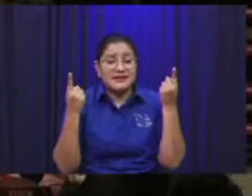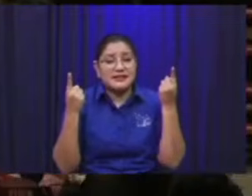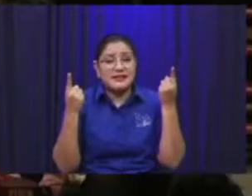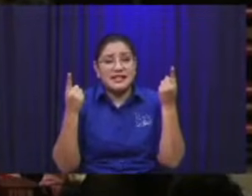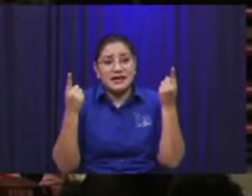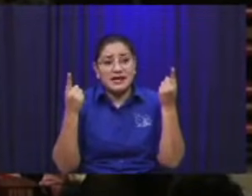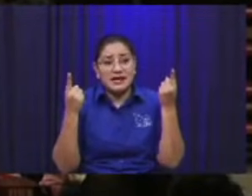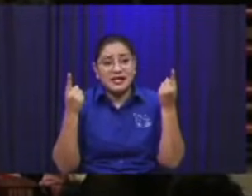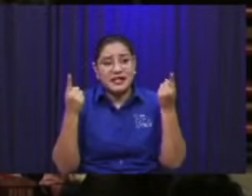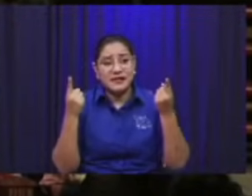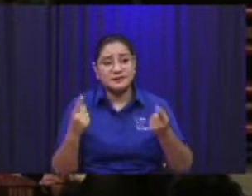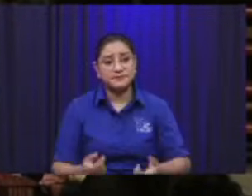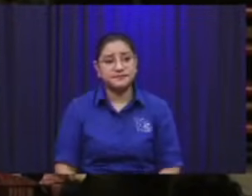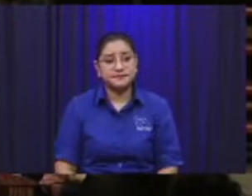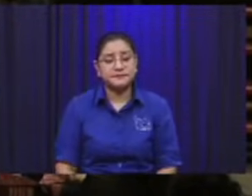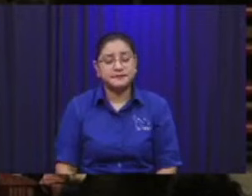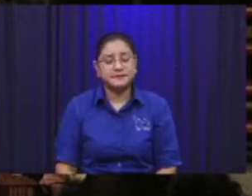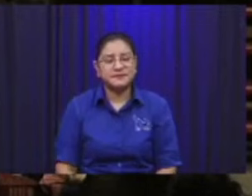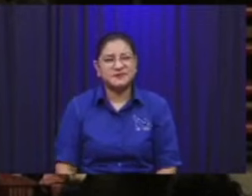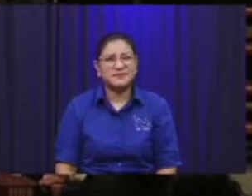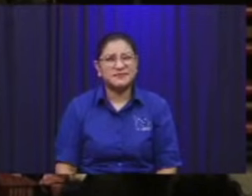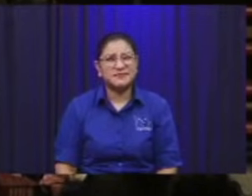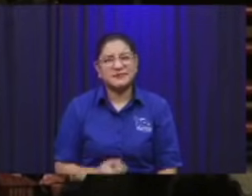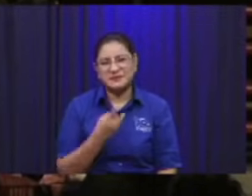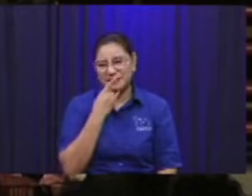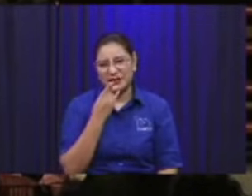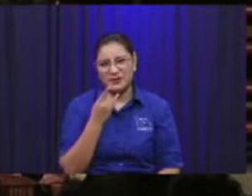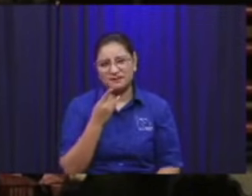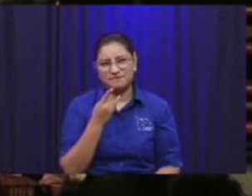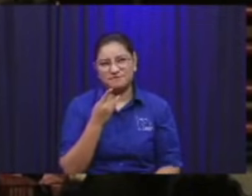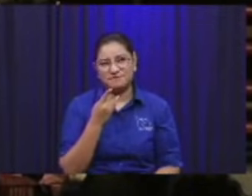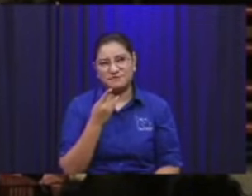pero cómo decirlo